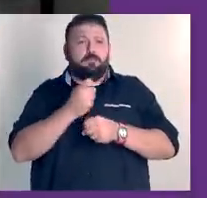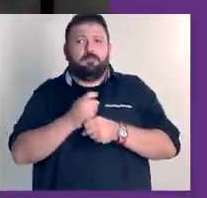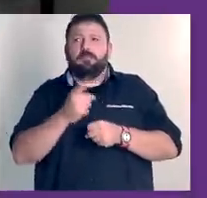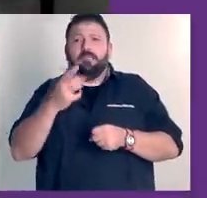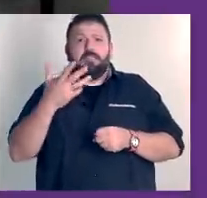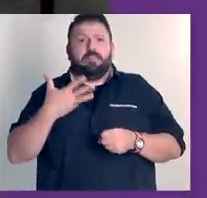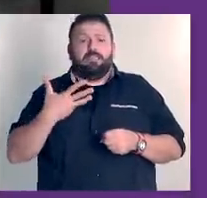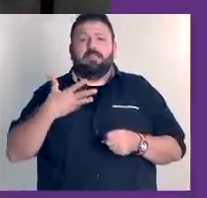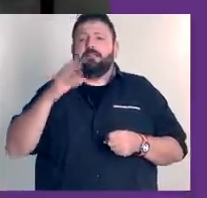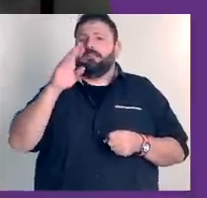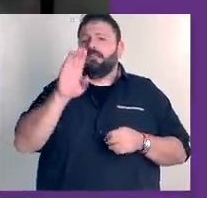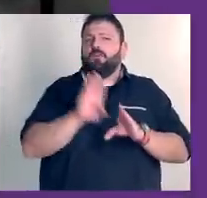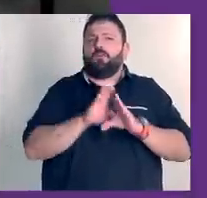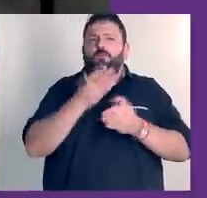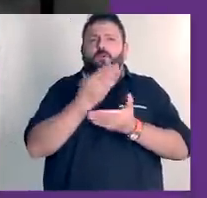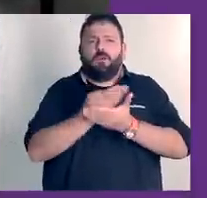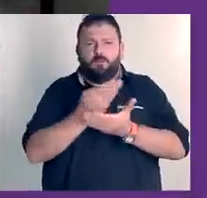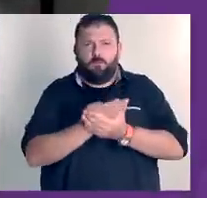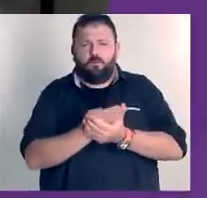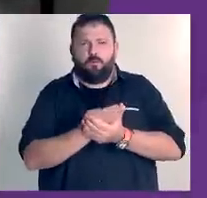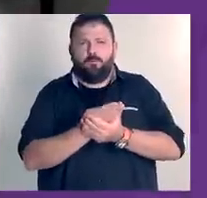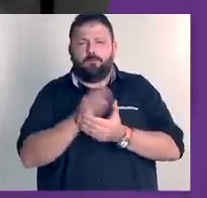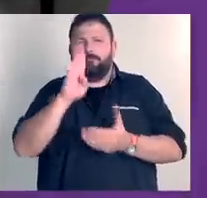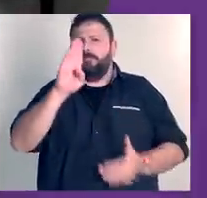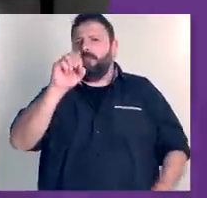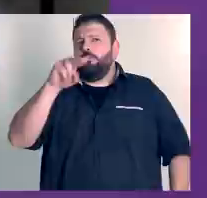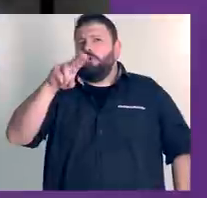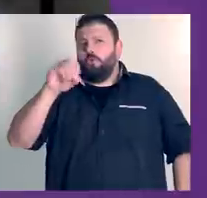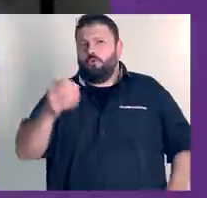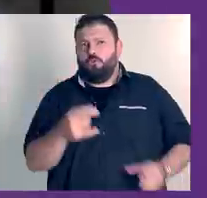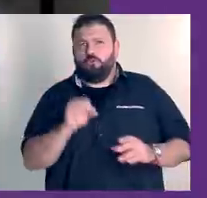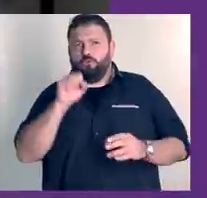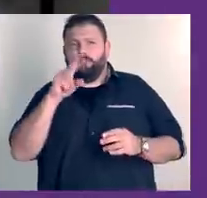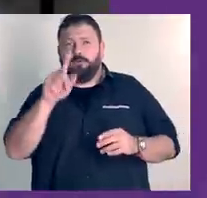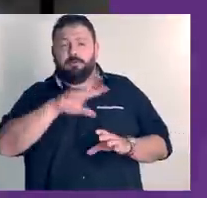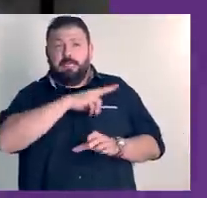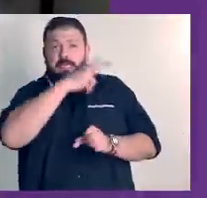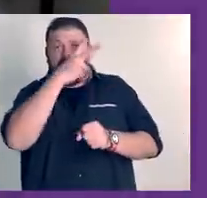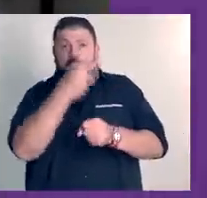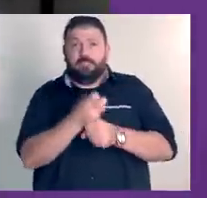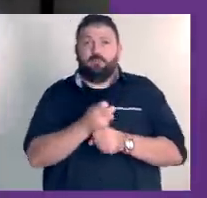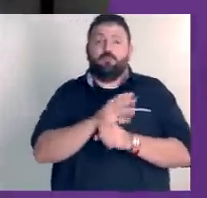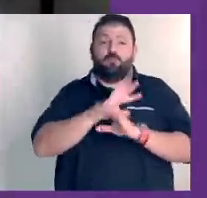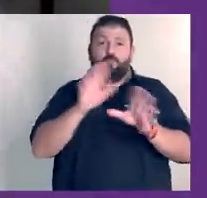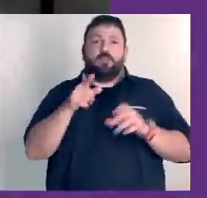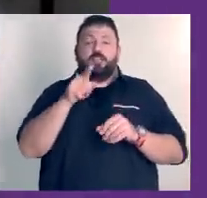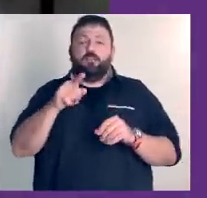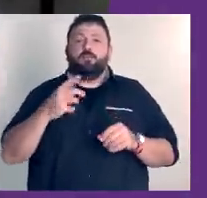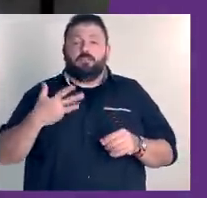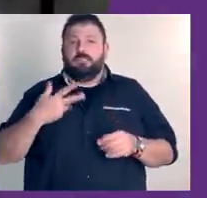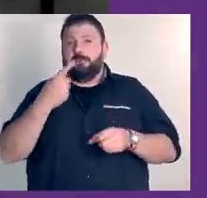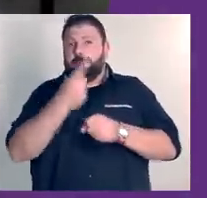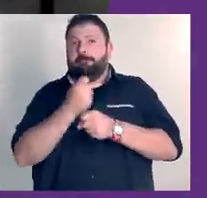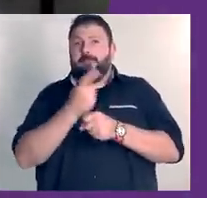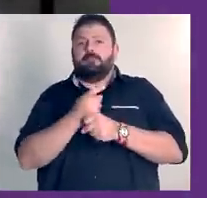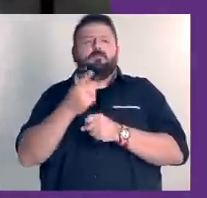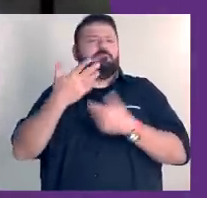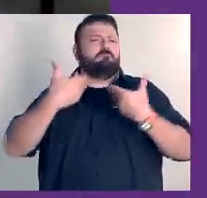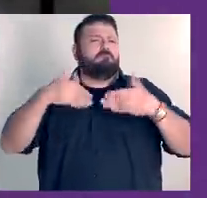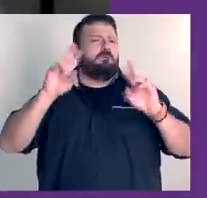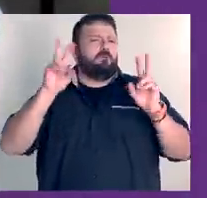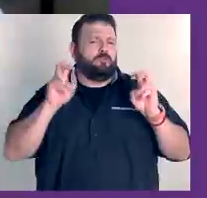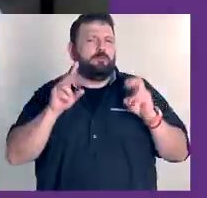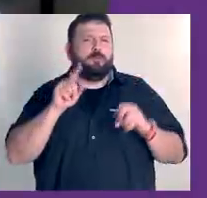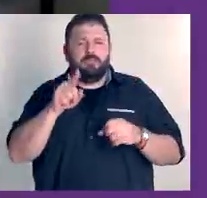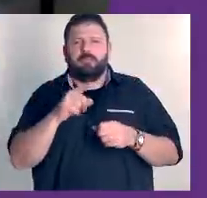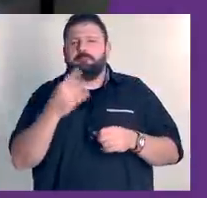Bono Bronce Supreme, vamos a recapitular. El segundo mes en el que tú ya estás, el primero fuiste Bronce Supreme, vamos a suponer que te hiciste Bronce Supreme